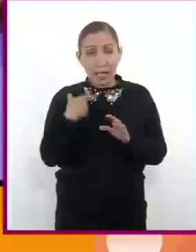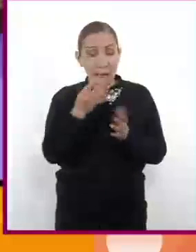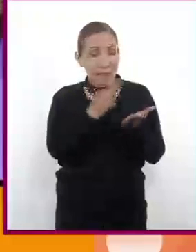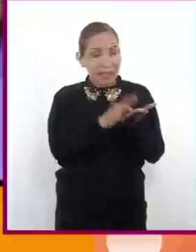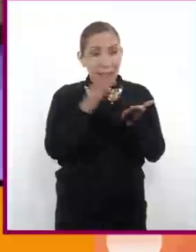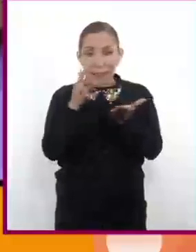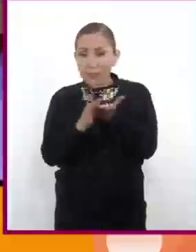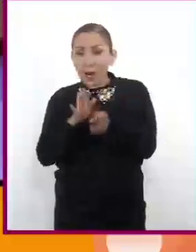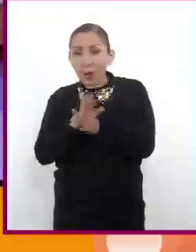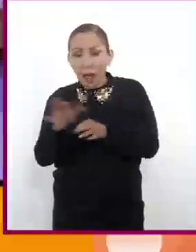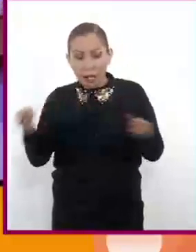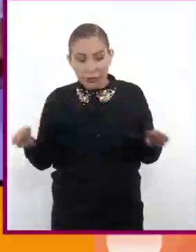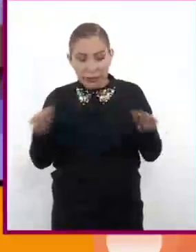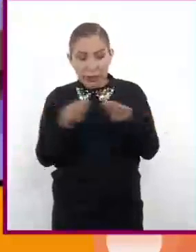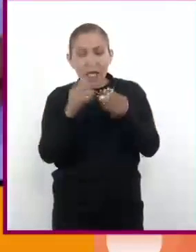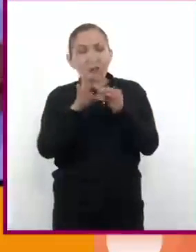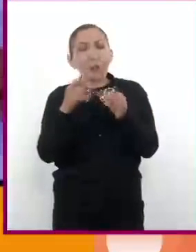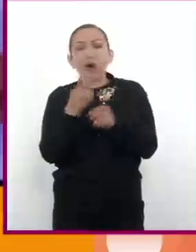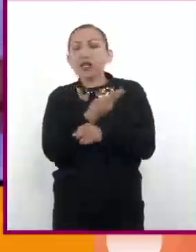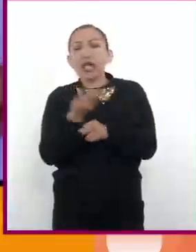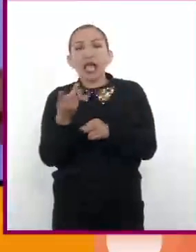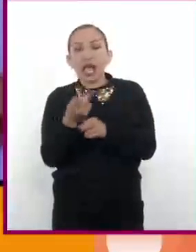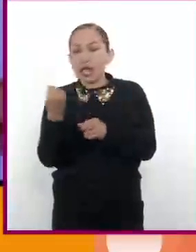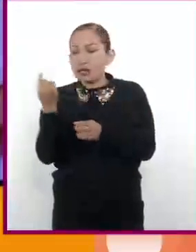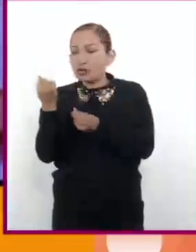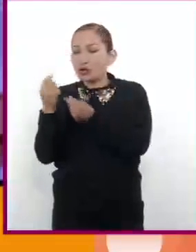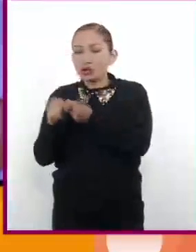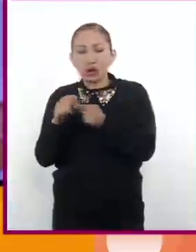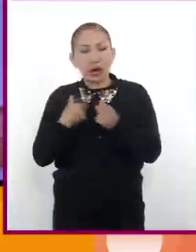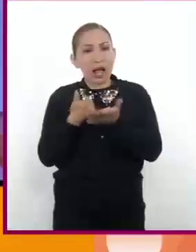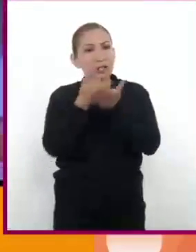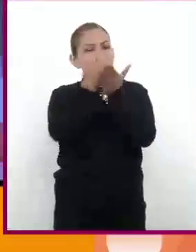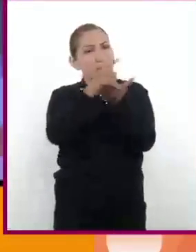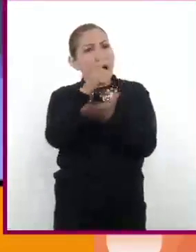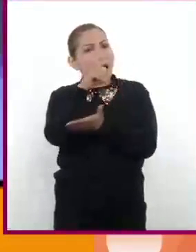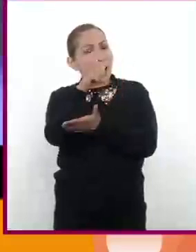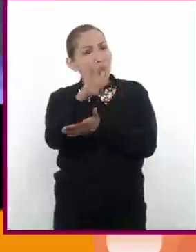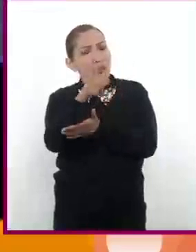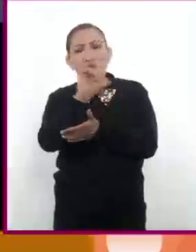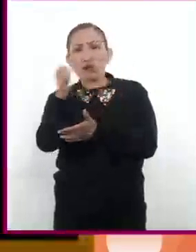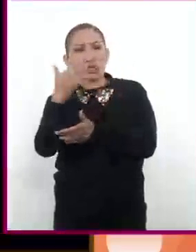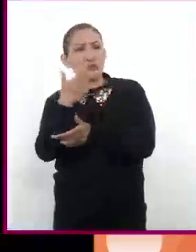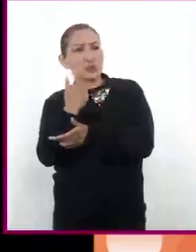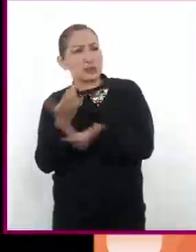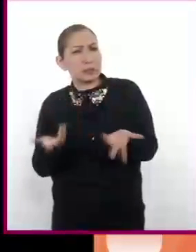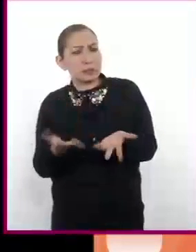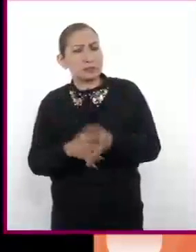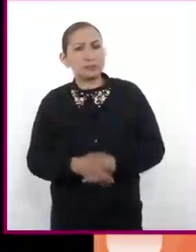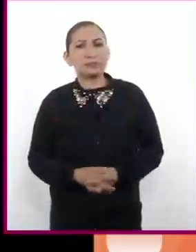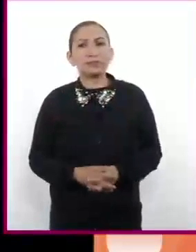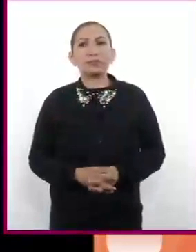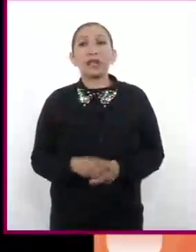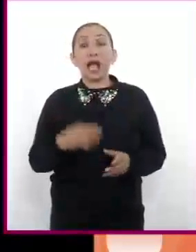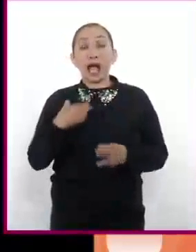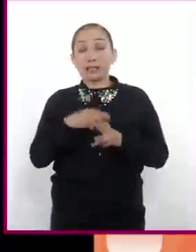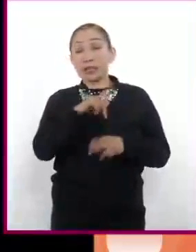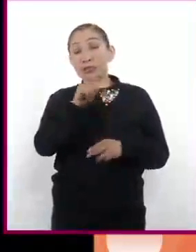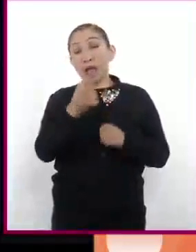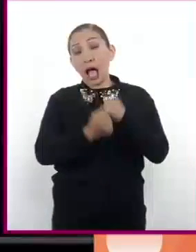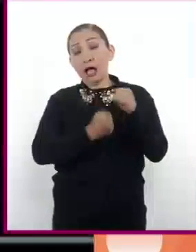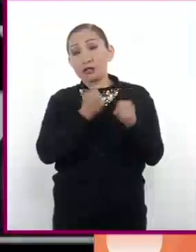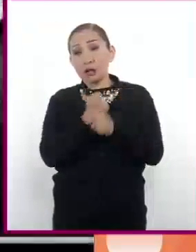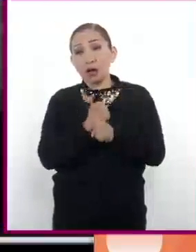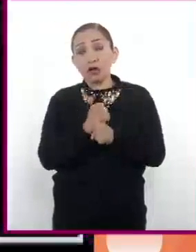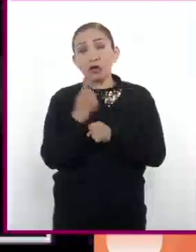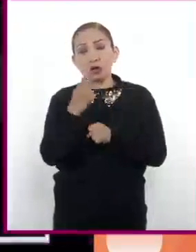de metales, había que explicar por qué unas disoluciones conducen la corriente eléctrica y otras no. Fue hasta muchos años después